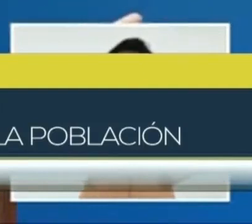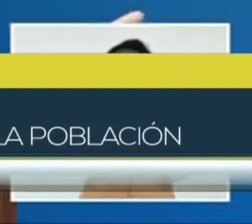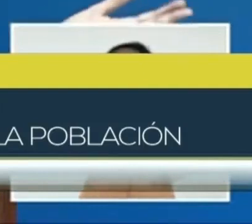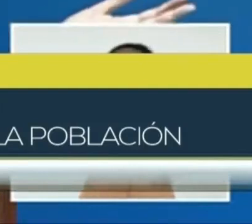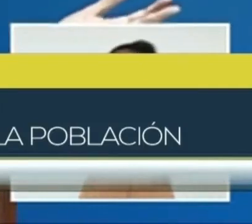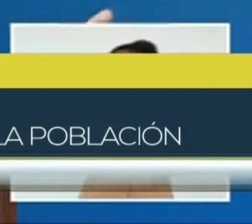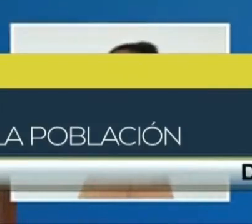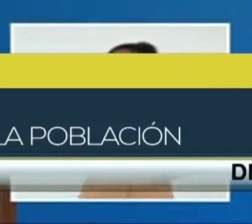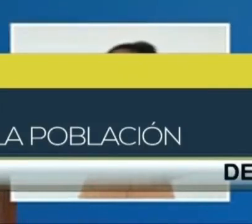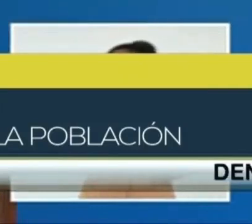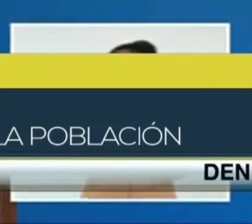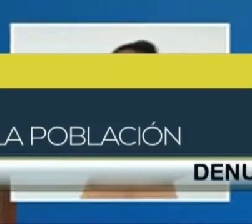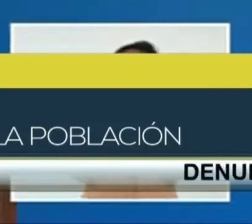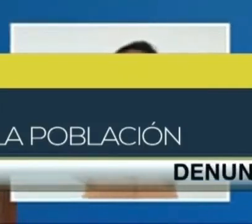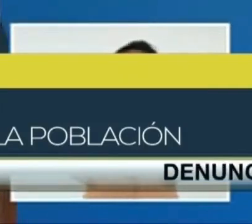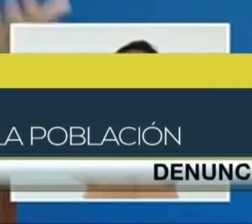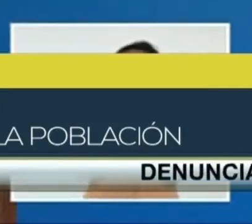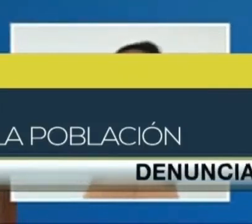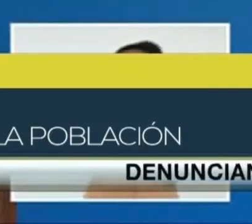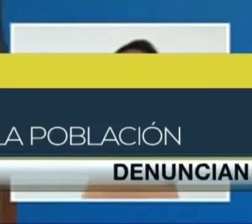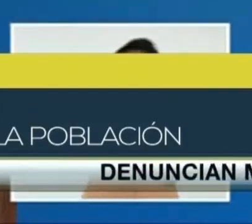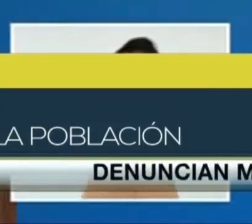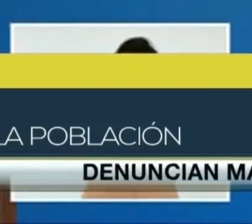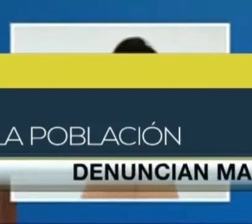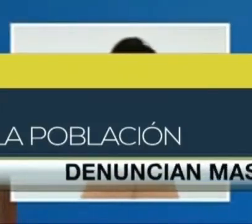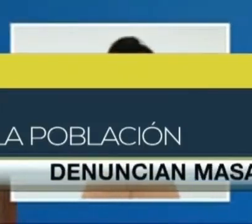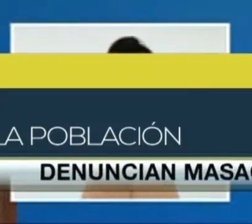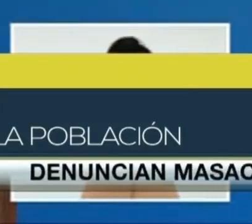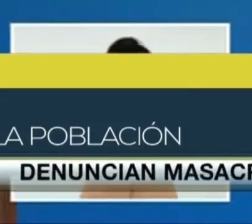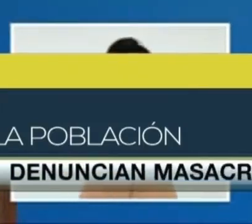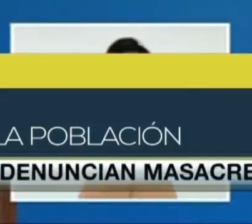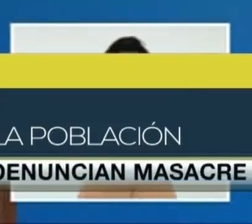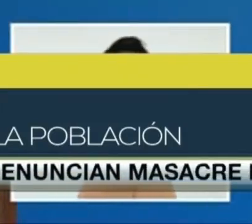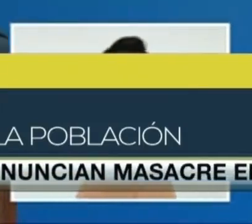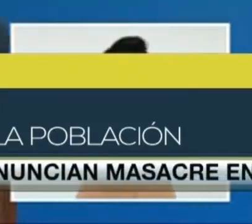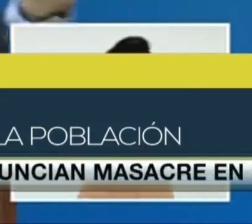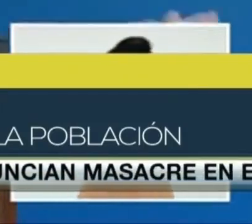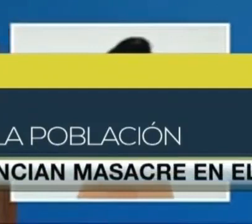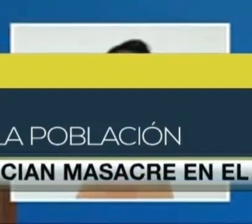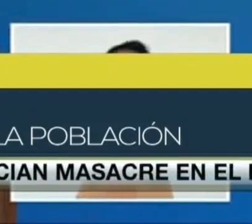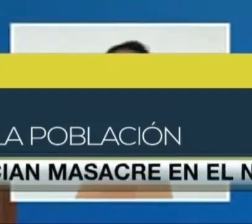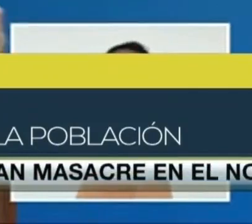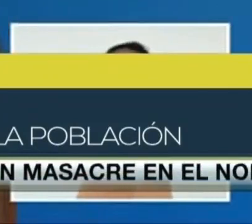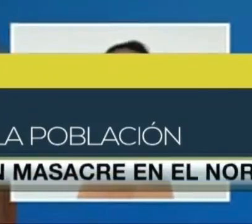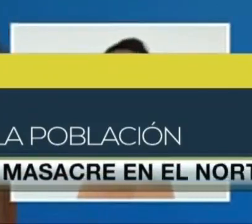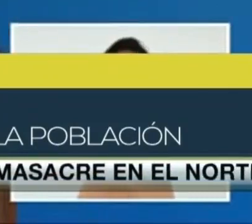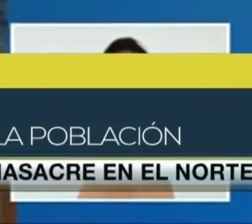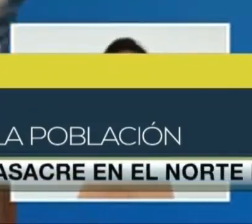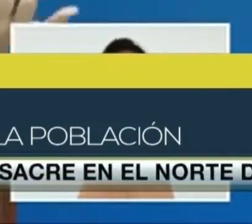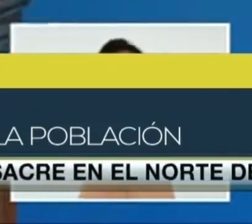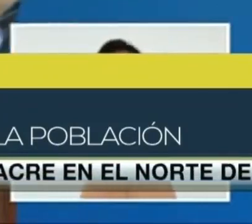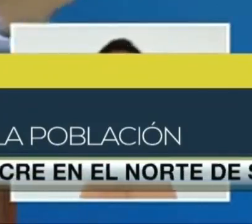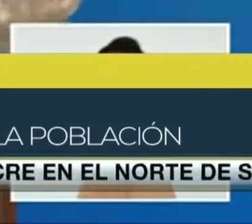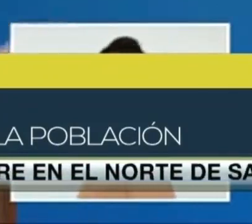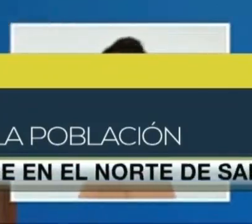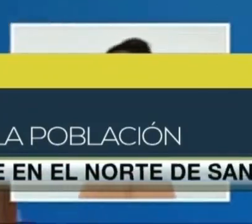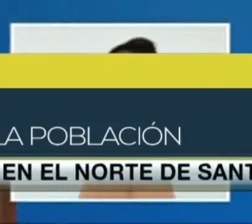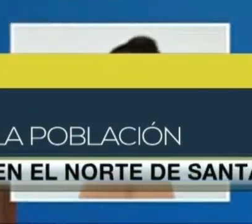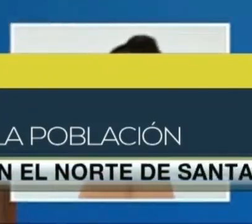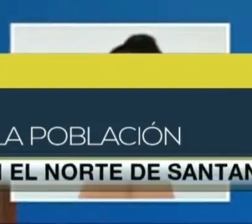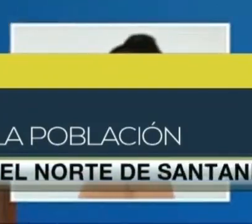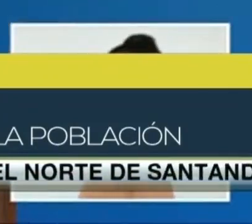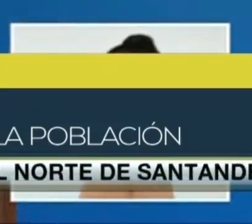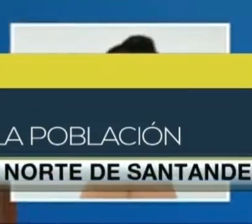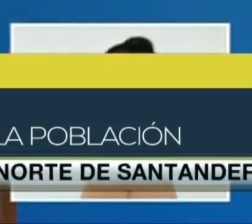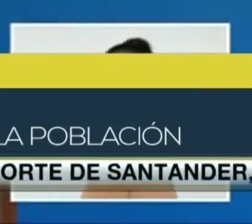restituirse las remesas, otro día anunció que se habría creado un grupo de trabajo